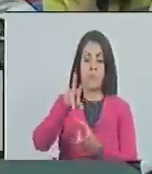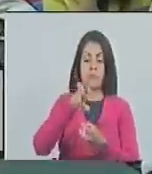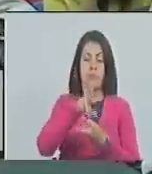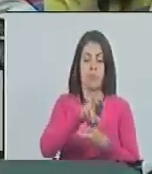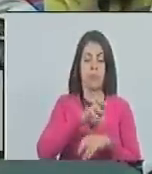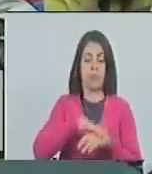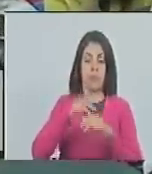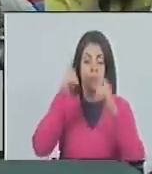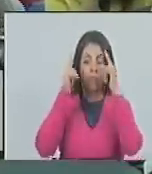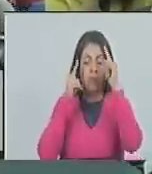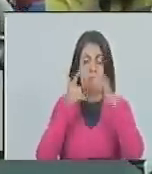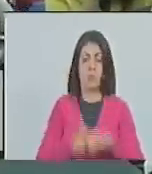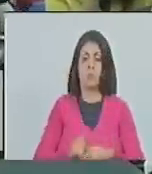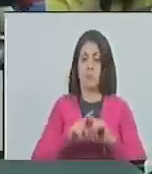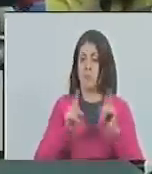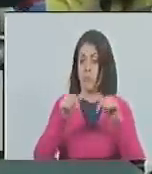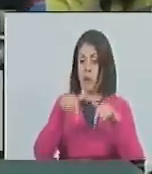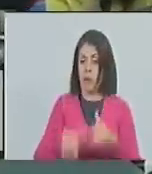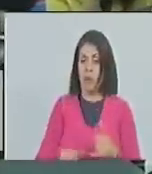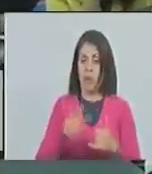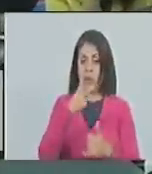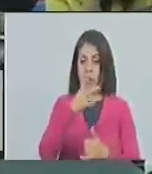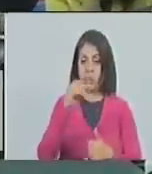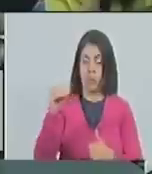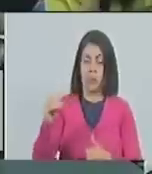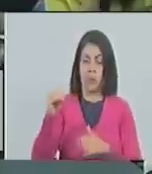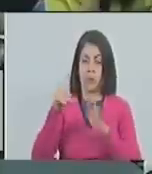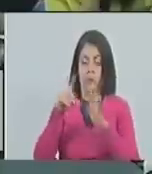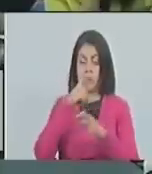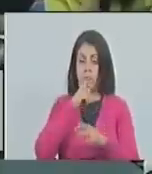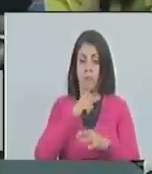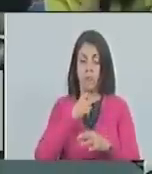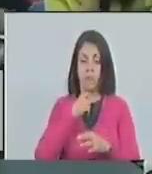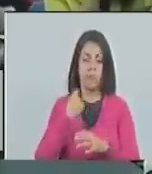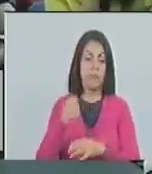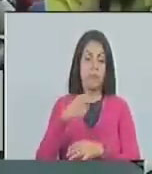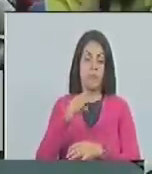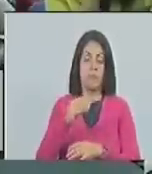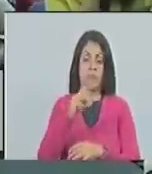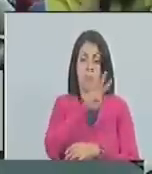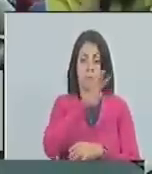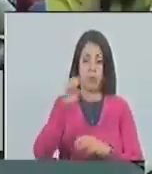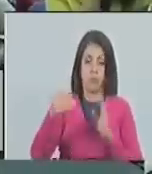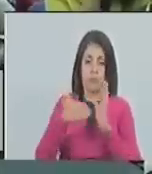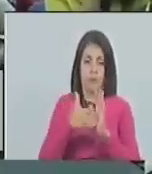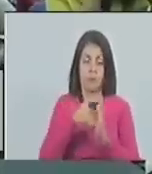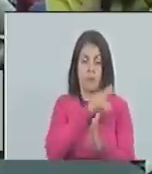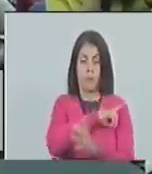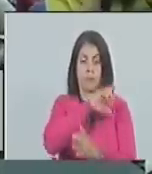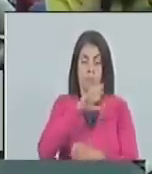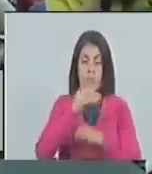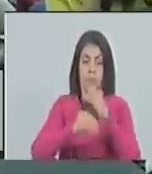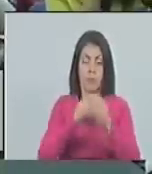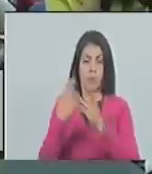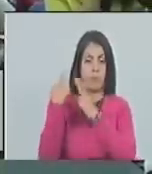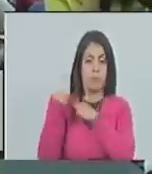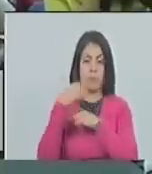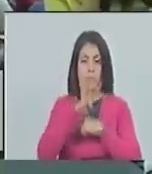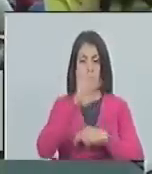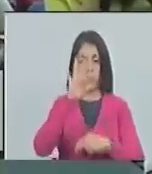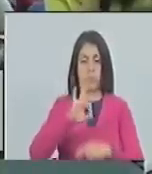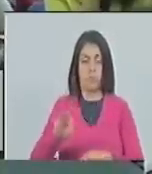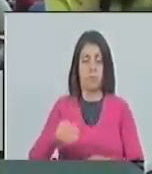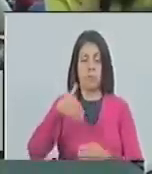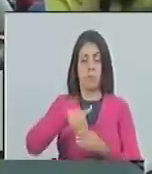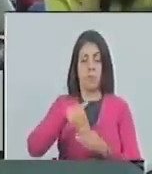fuerza Hugo Chávez. Pero en esos 206 centros agrupaban 400.000 electores que representaban el 4% del